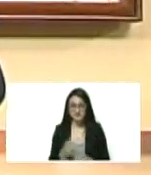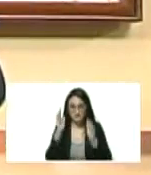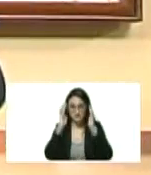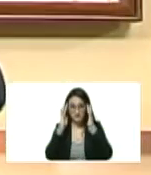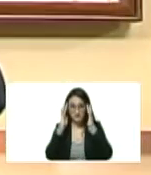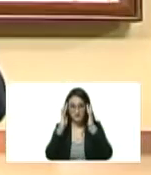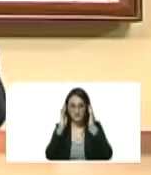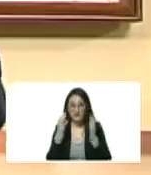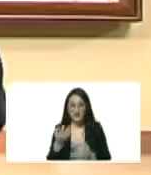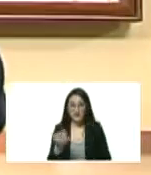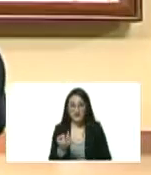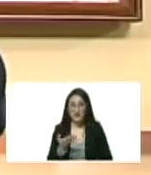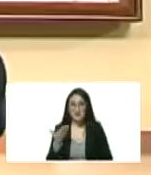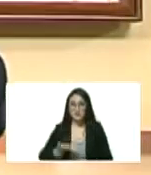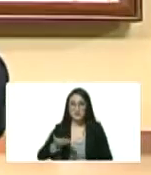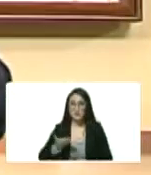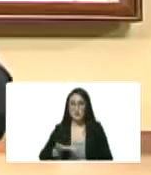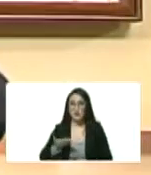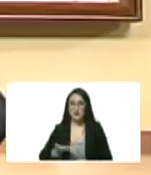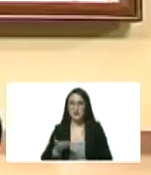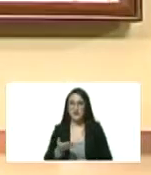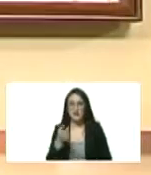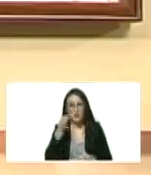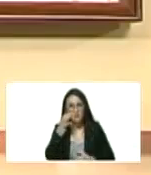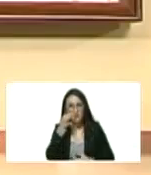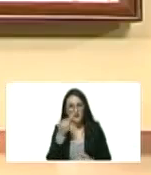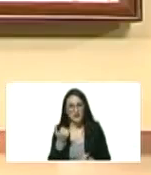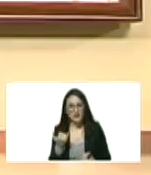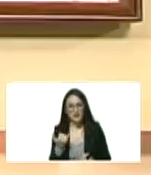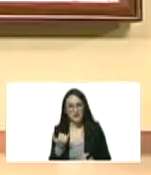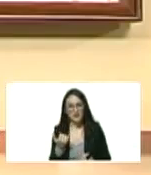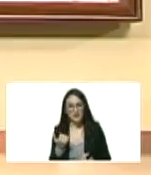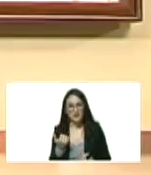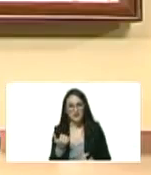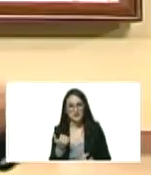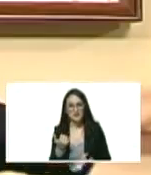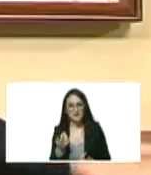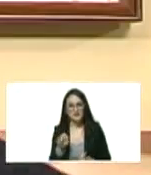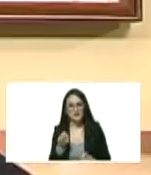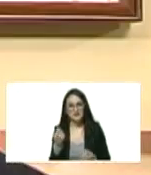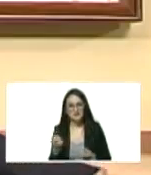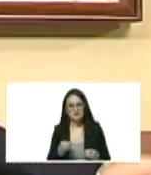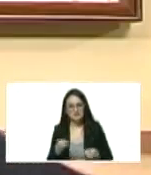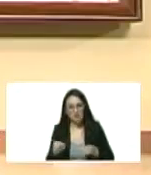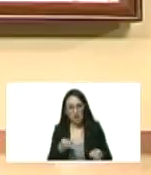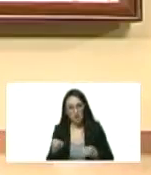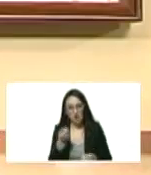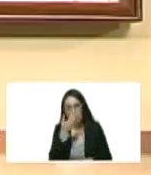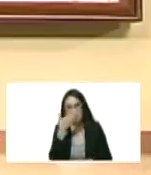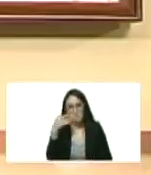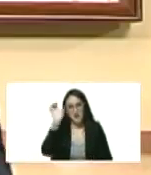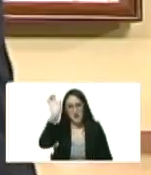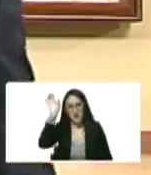ha sido fundamentalmente una humanidad sometida a los imperios,